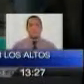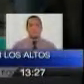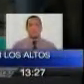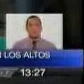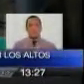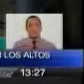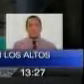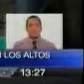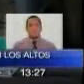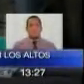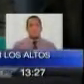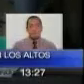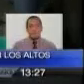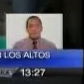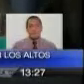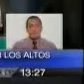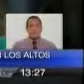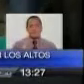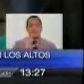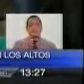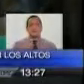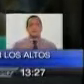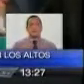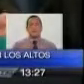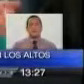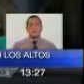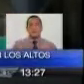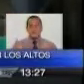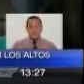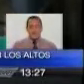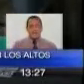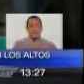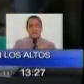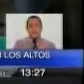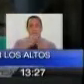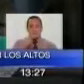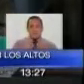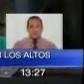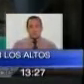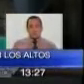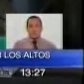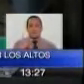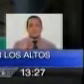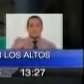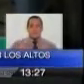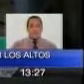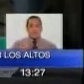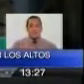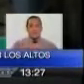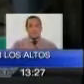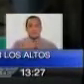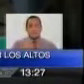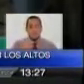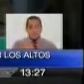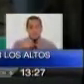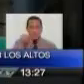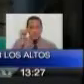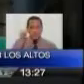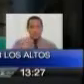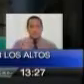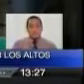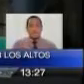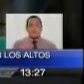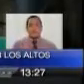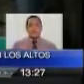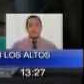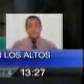no se pudo presentar porque ya el juicio en sede nacional había avanzado. Ustedes recordarán